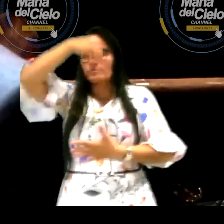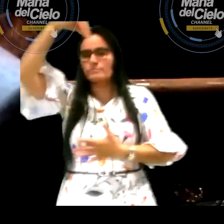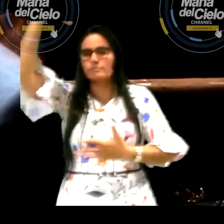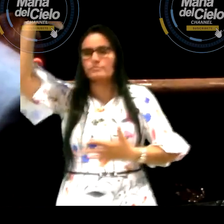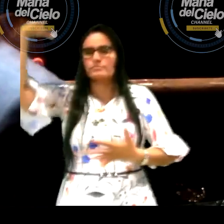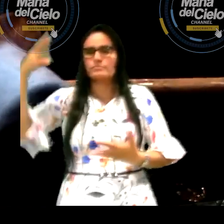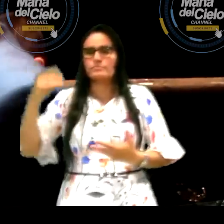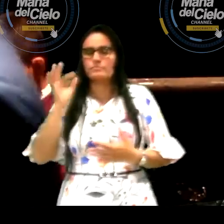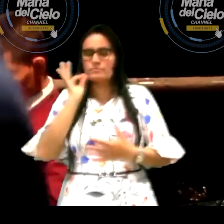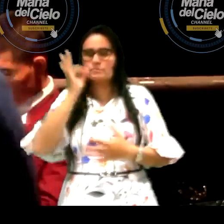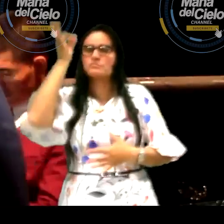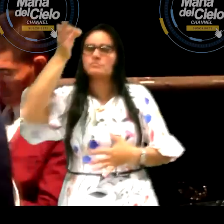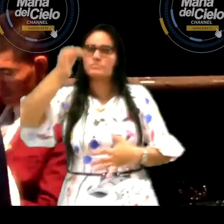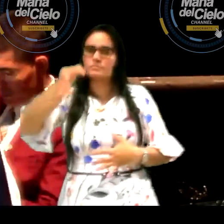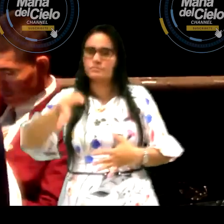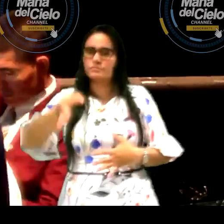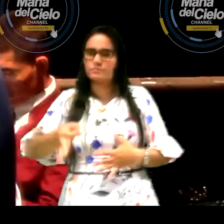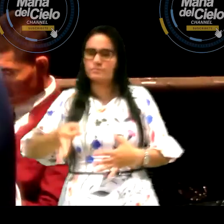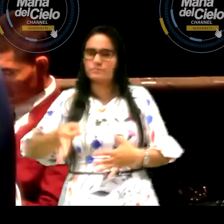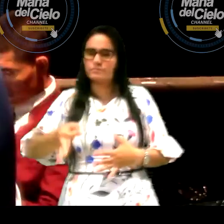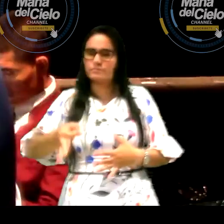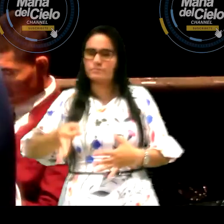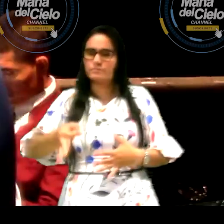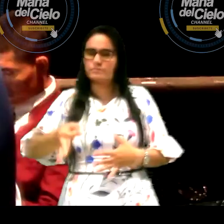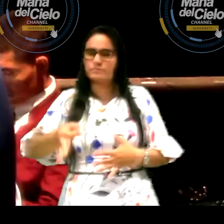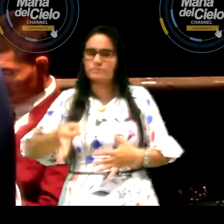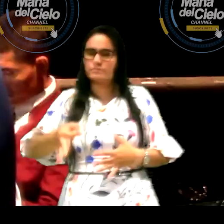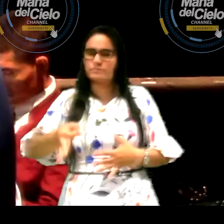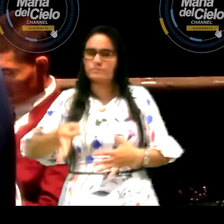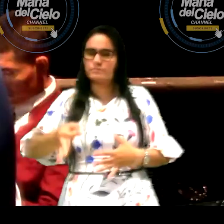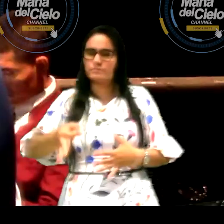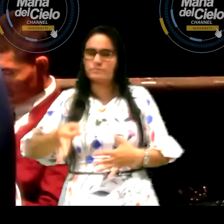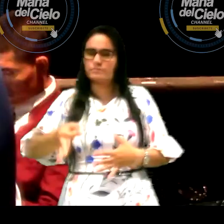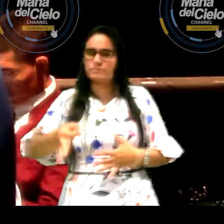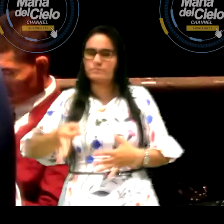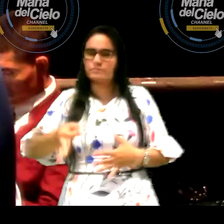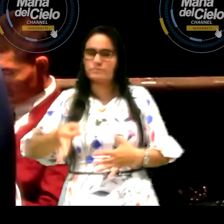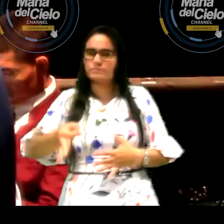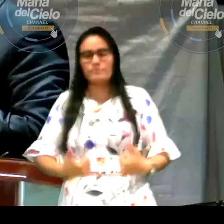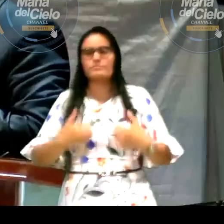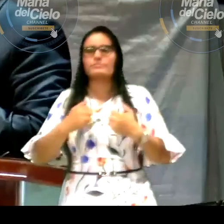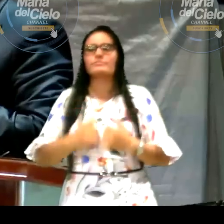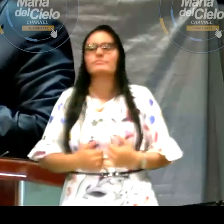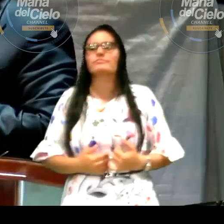eso. Pero el asunto es hoy. Es hoy.